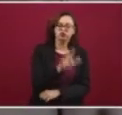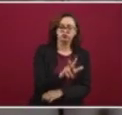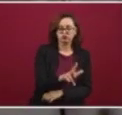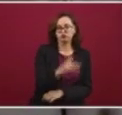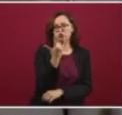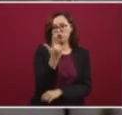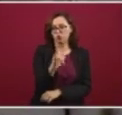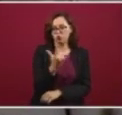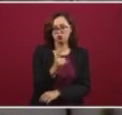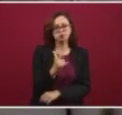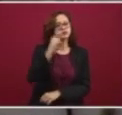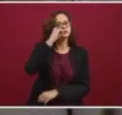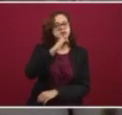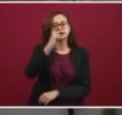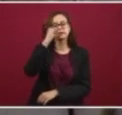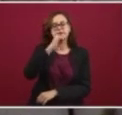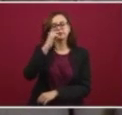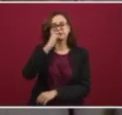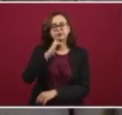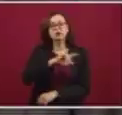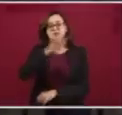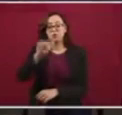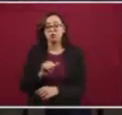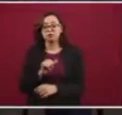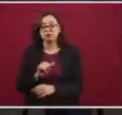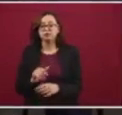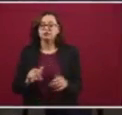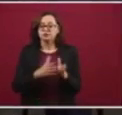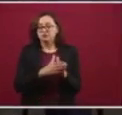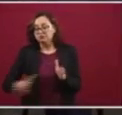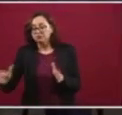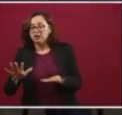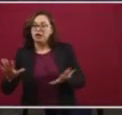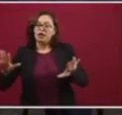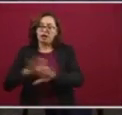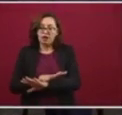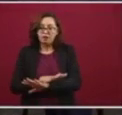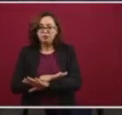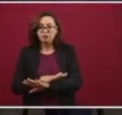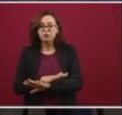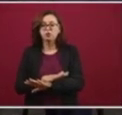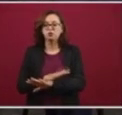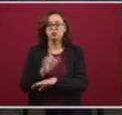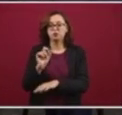julio. Esto cambió. Ahora,